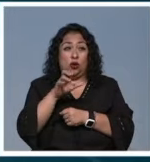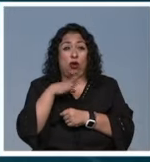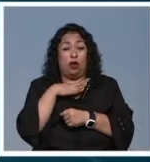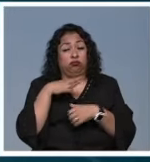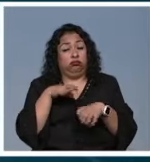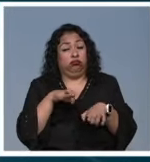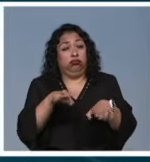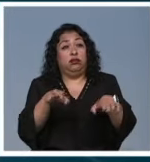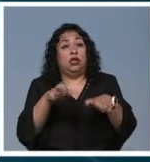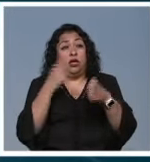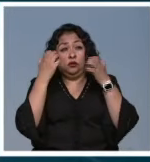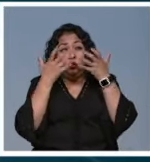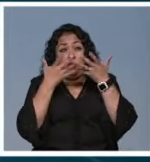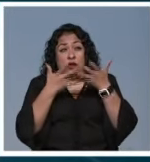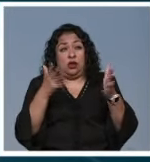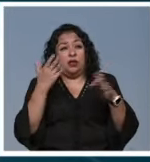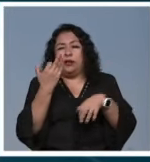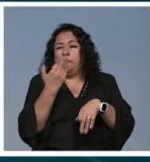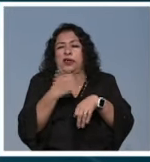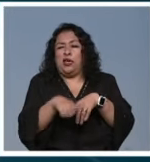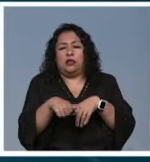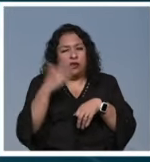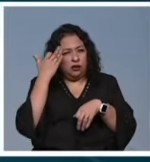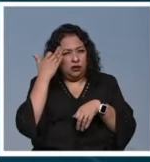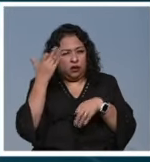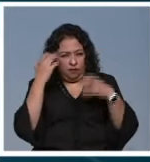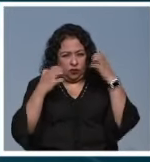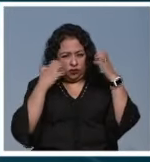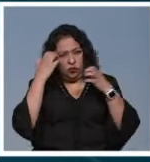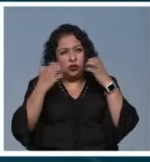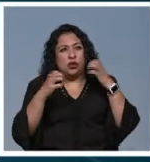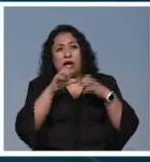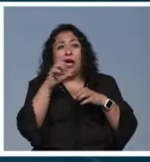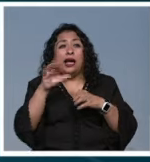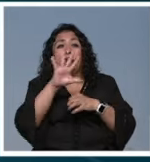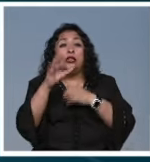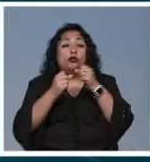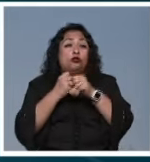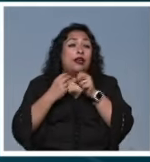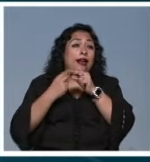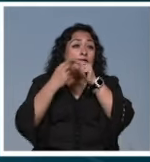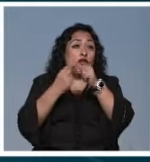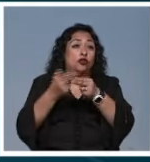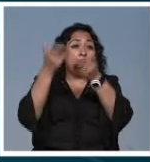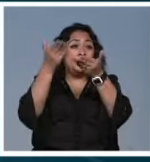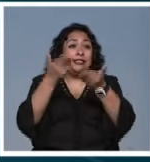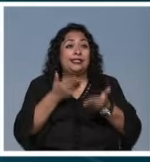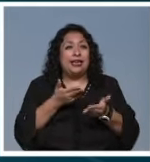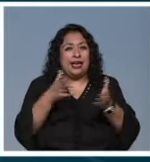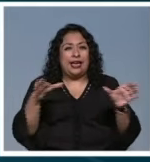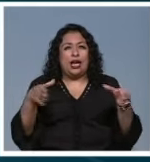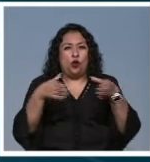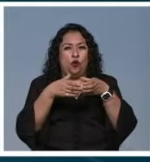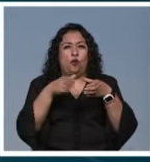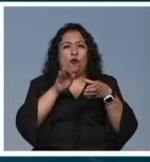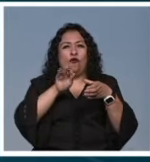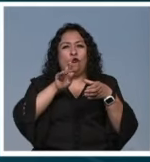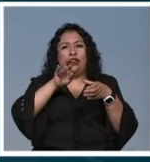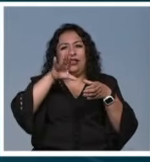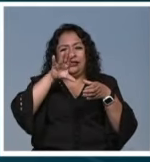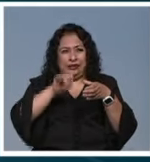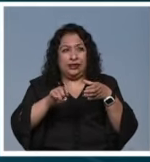con una magna exposición temporal que se engarza en los 500 años de la llegada de la Orden Franciscana